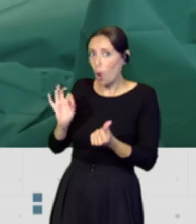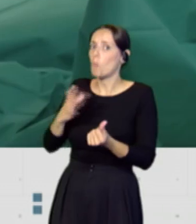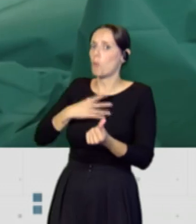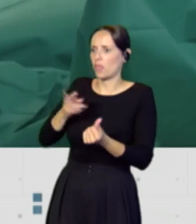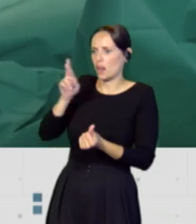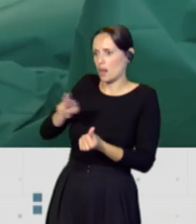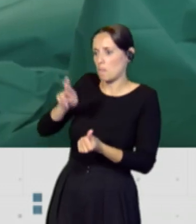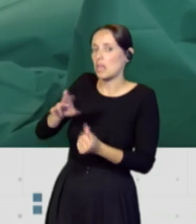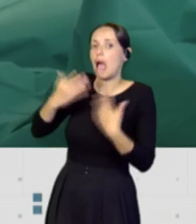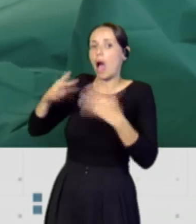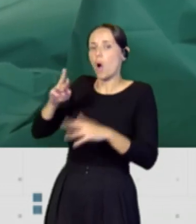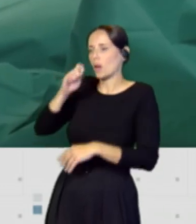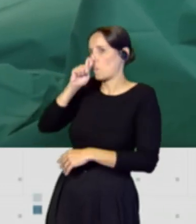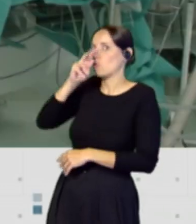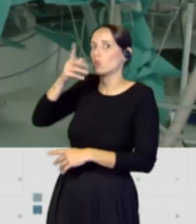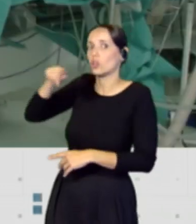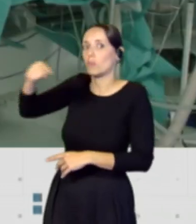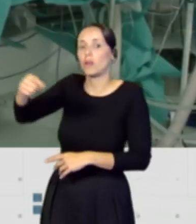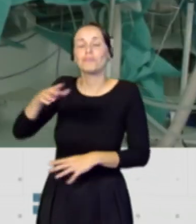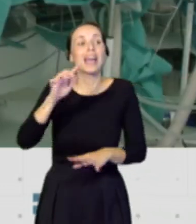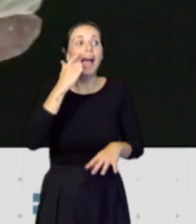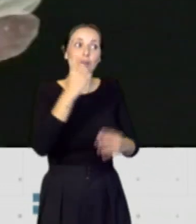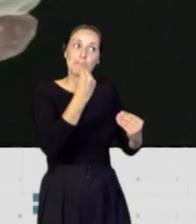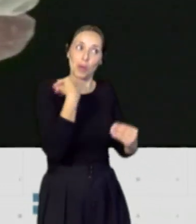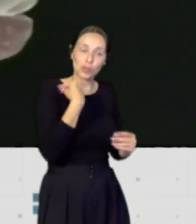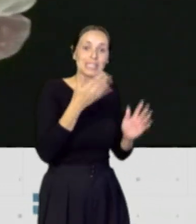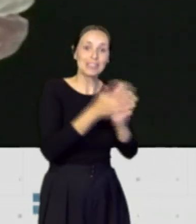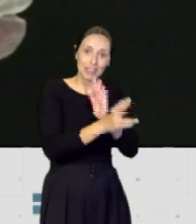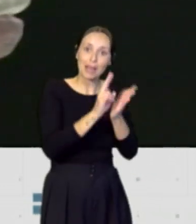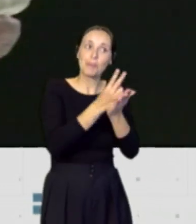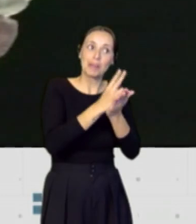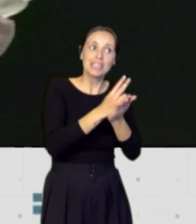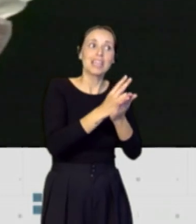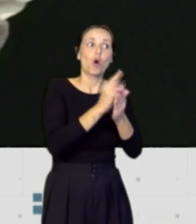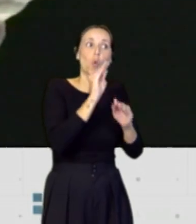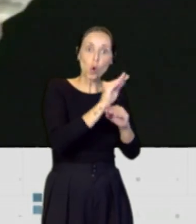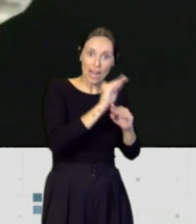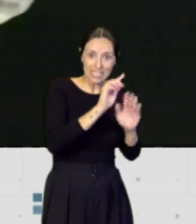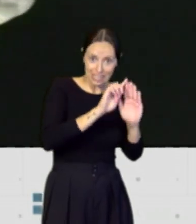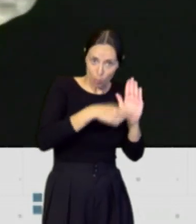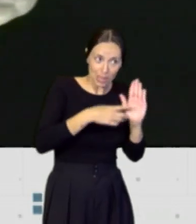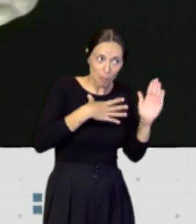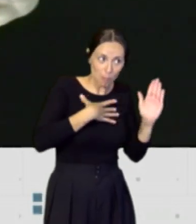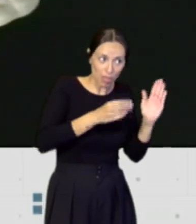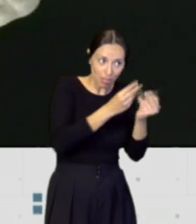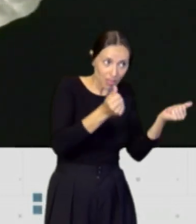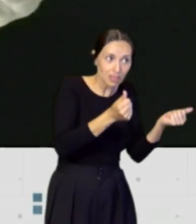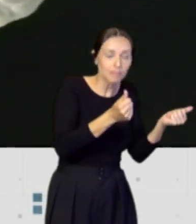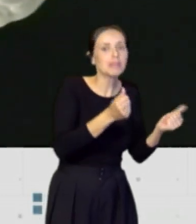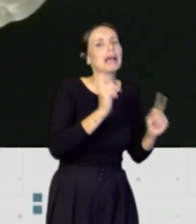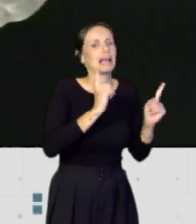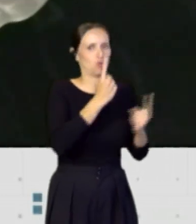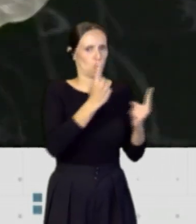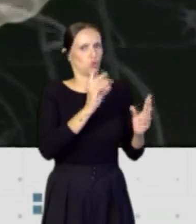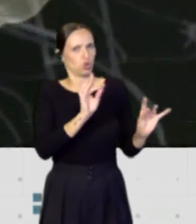La epilepsia, la frase sería, la epilepsia puede curarse, en muchos casos sí. La inmensa mayoría de los casos, la epilepsia, y esto tiene que quedar